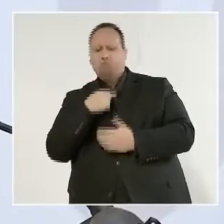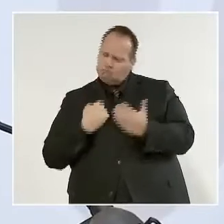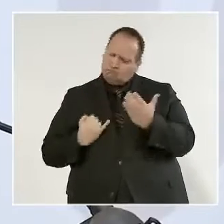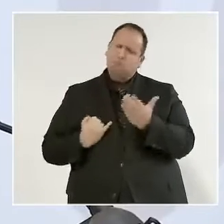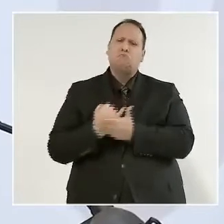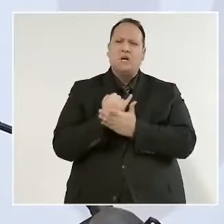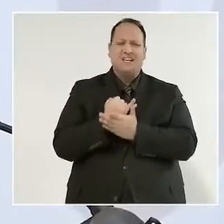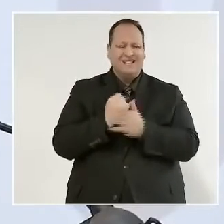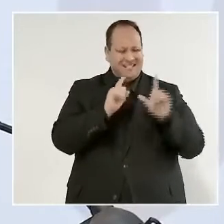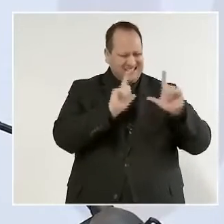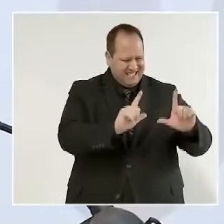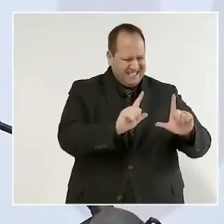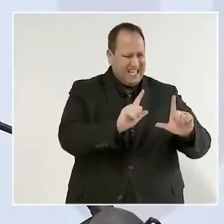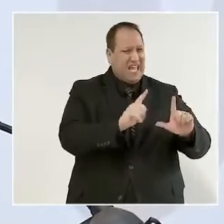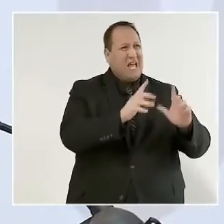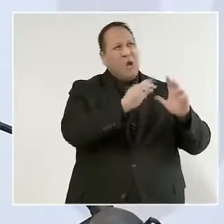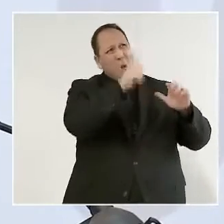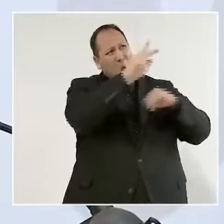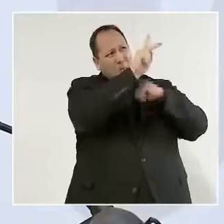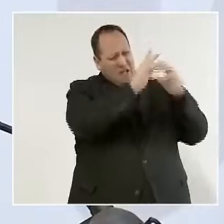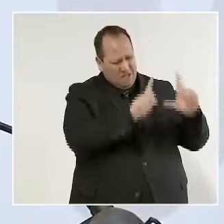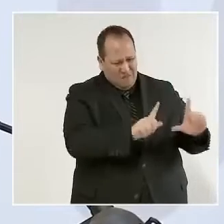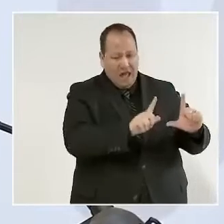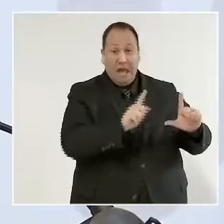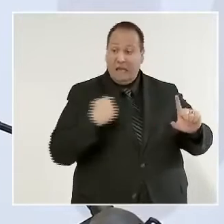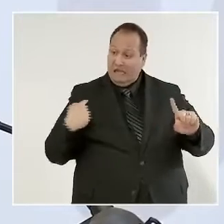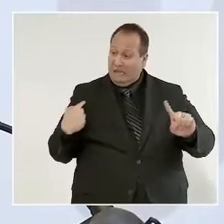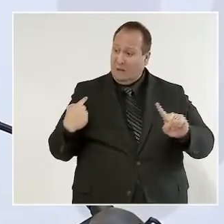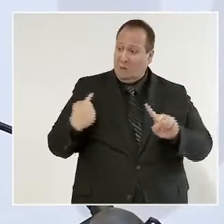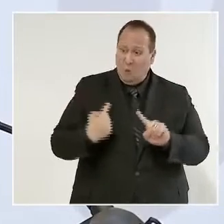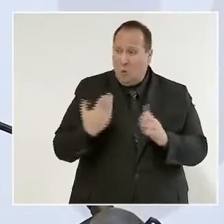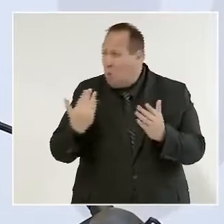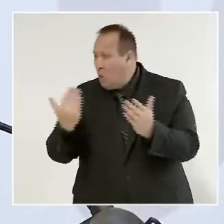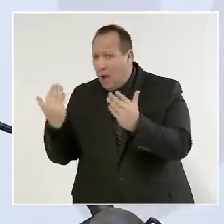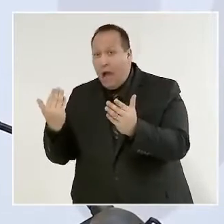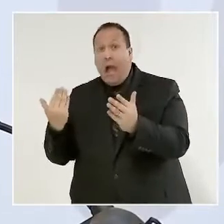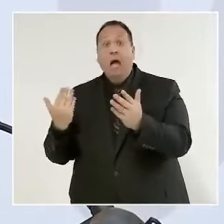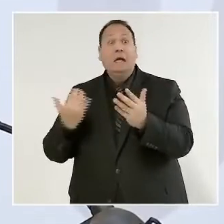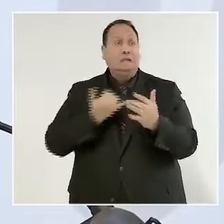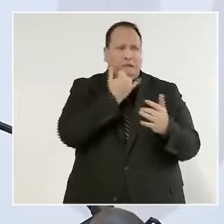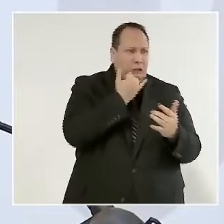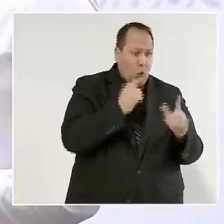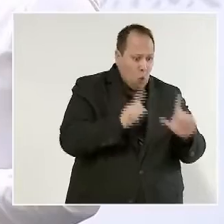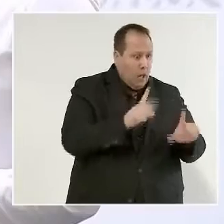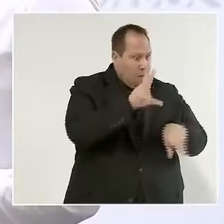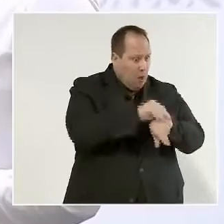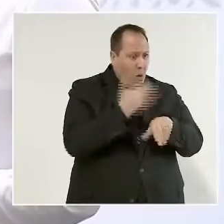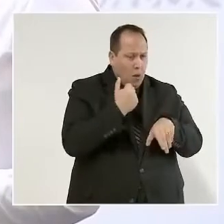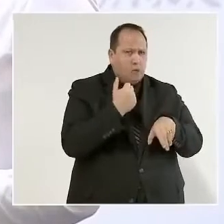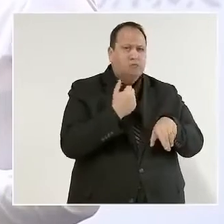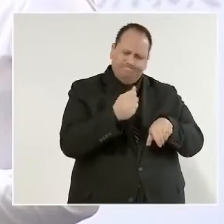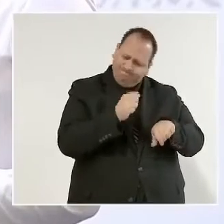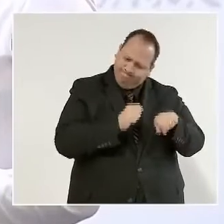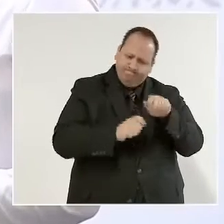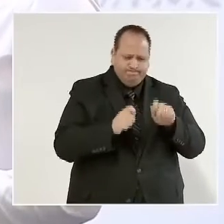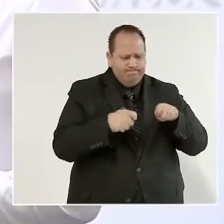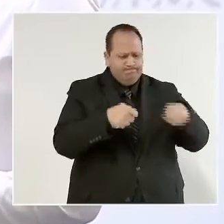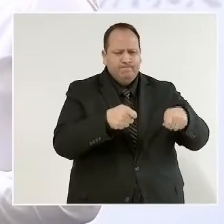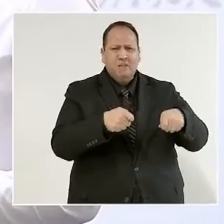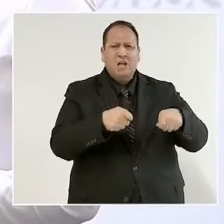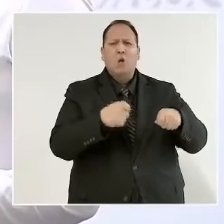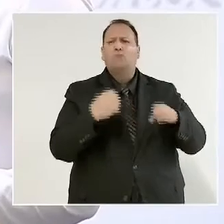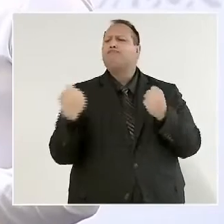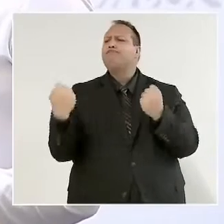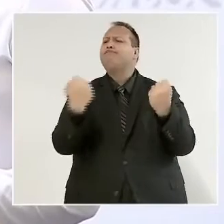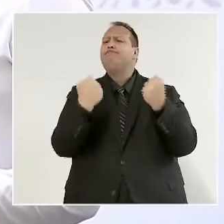regularizar estos vehículos hasta hoy que son irregulares, que transitan en toda